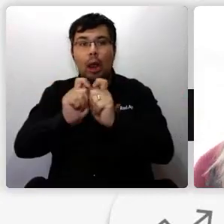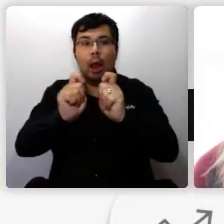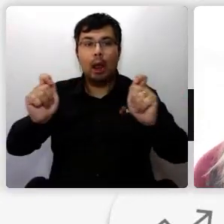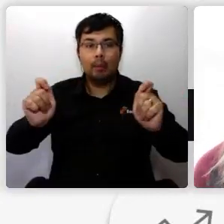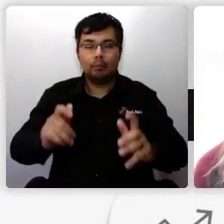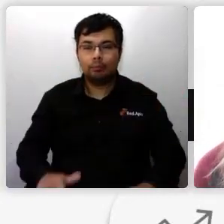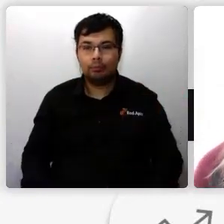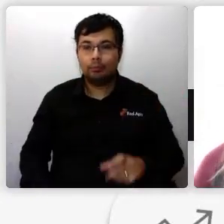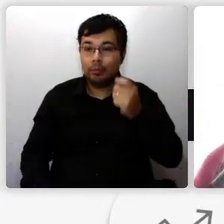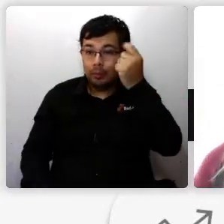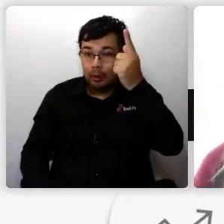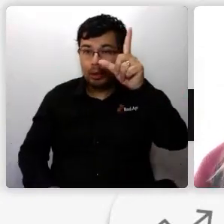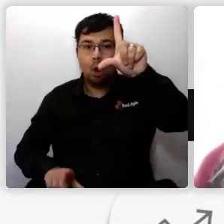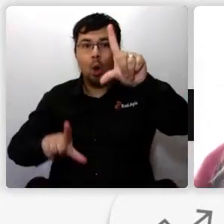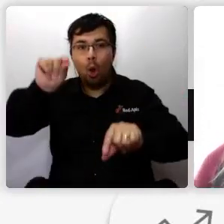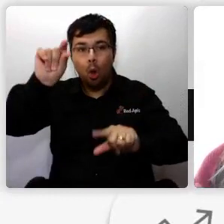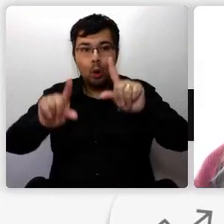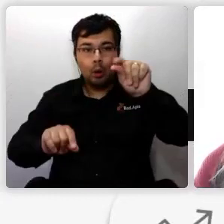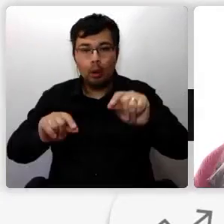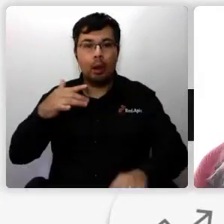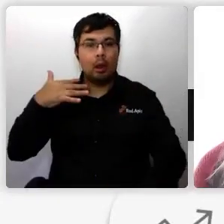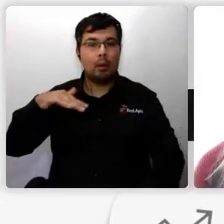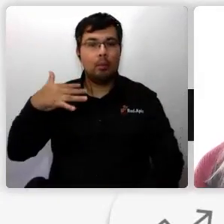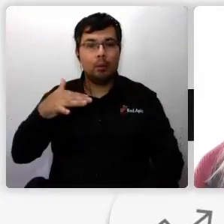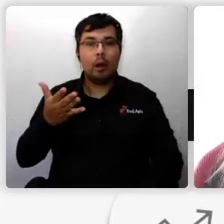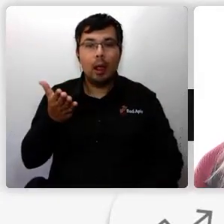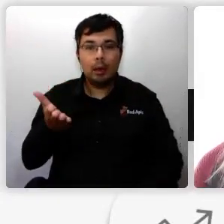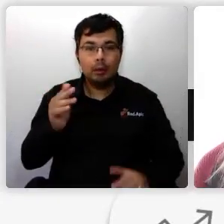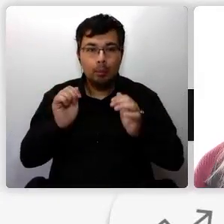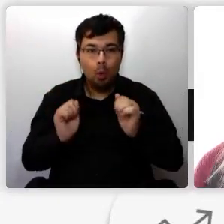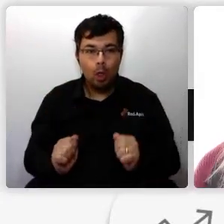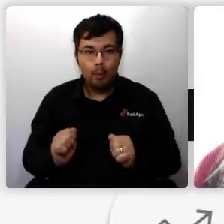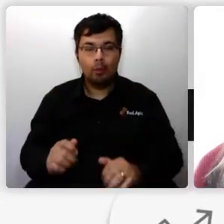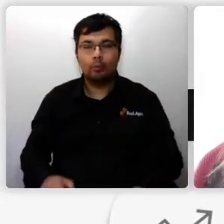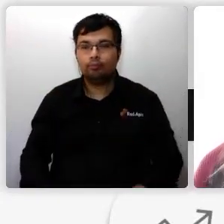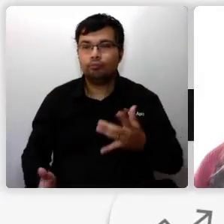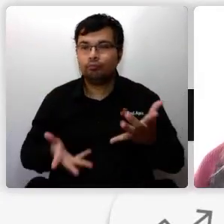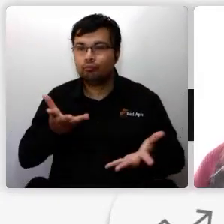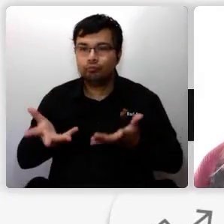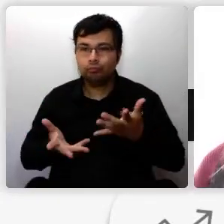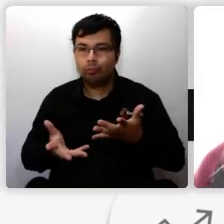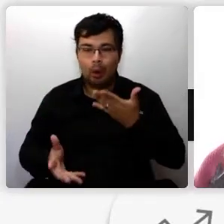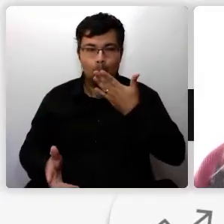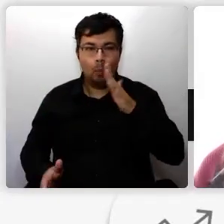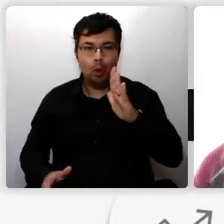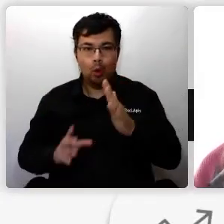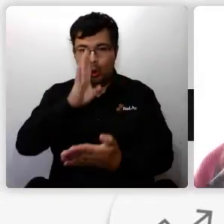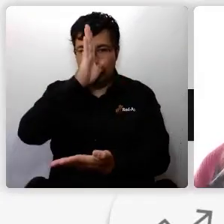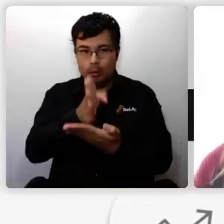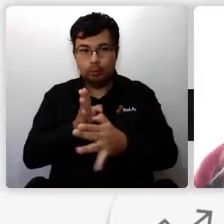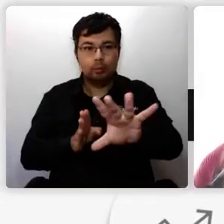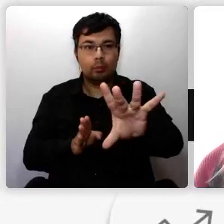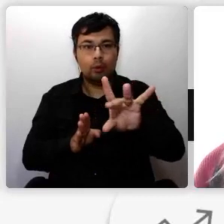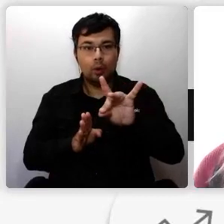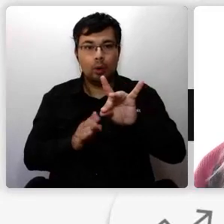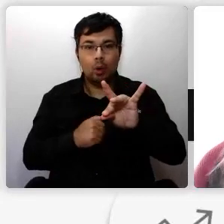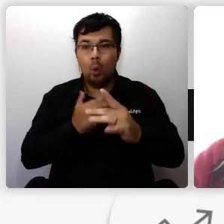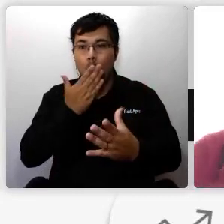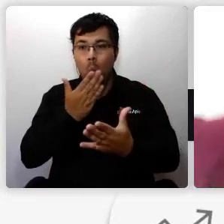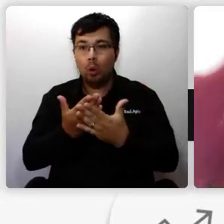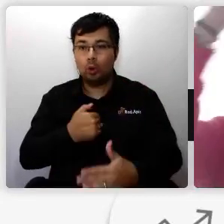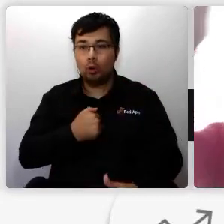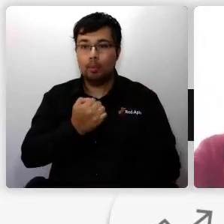medición es importante porque así podemos tomar mejores decisiones y corregir cuando nos estamos equivocando.